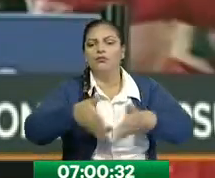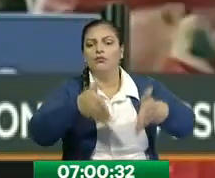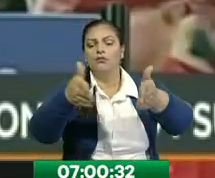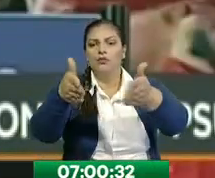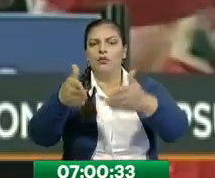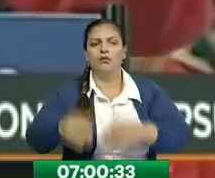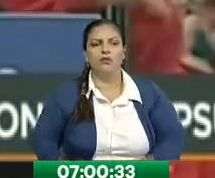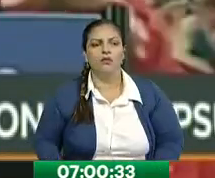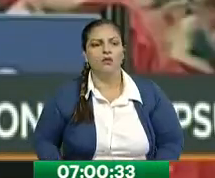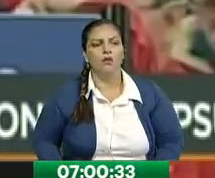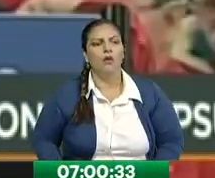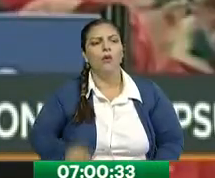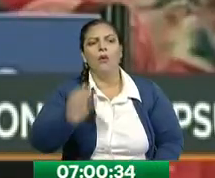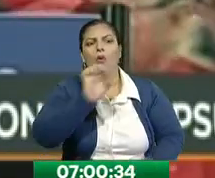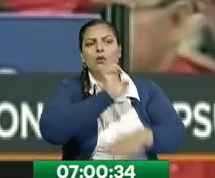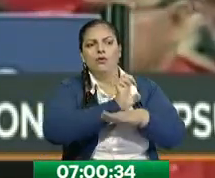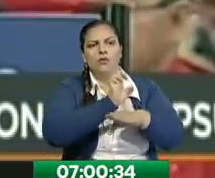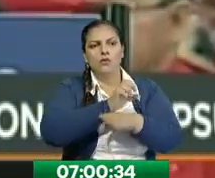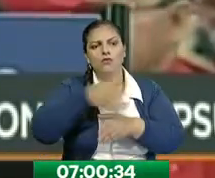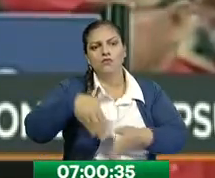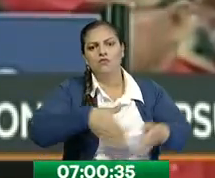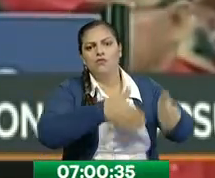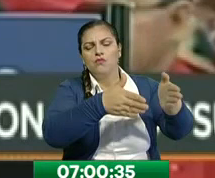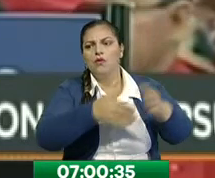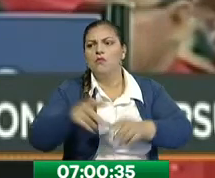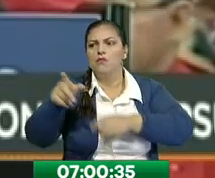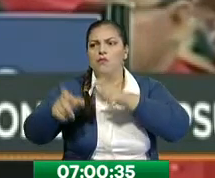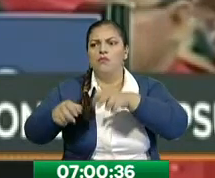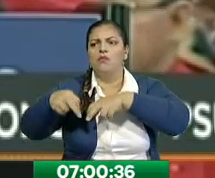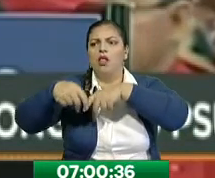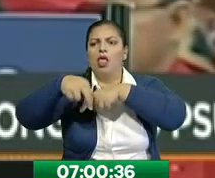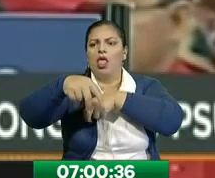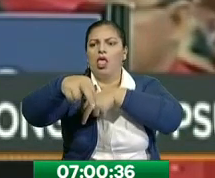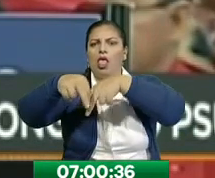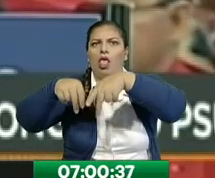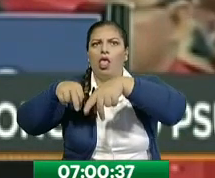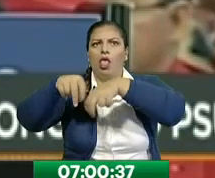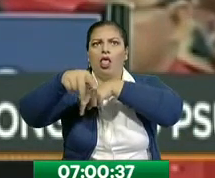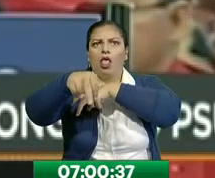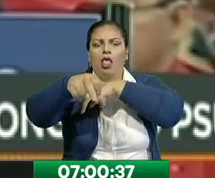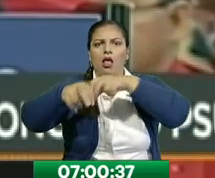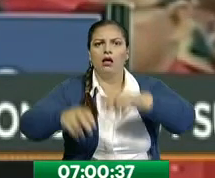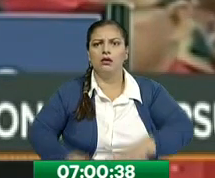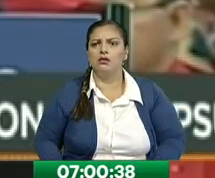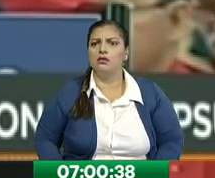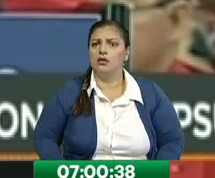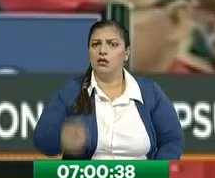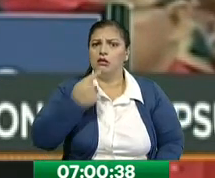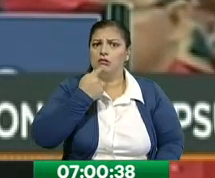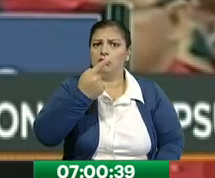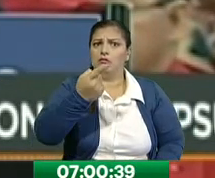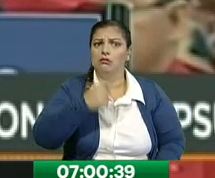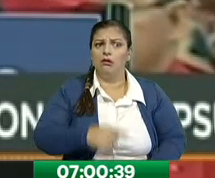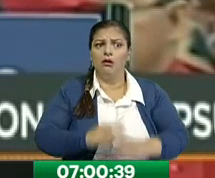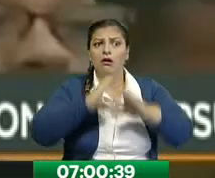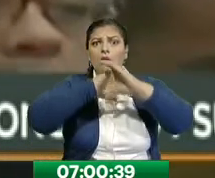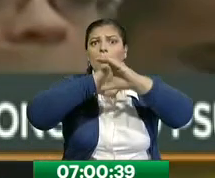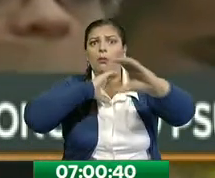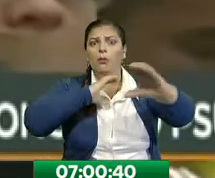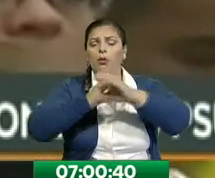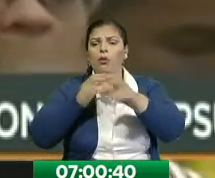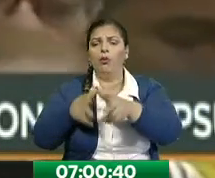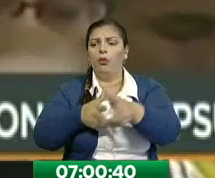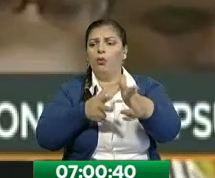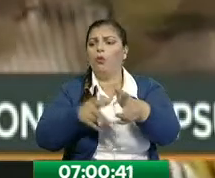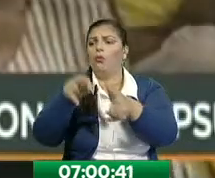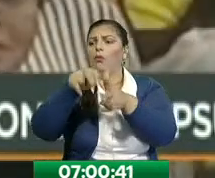Ecuador caminando por la orilla de la carretera. Los bajan de los autobuses. No los dejan montar los autobuses y los dejan en cualquier sitio